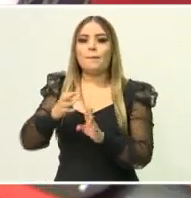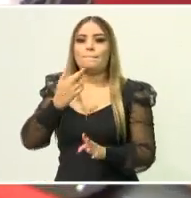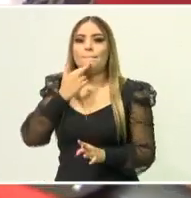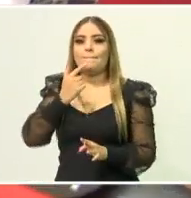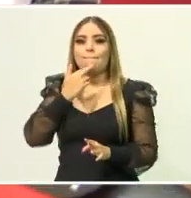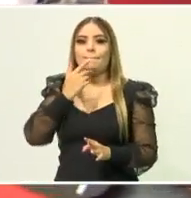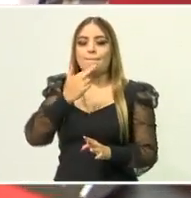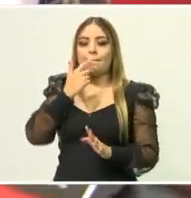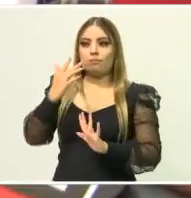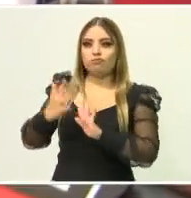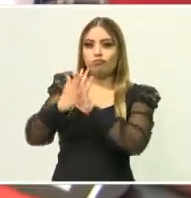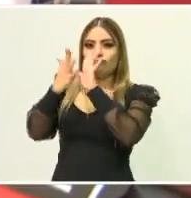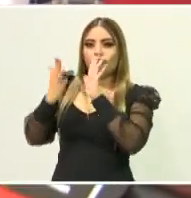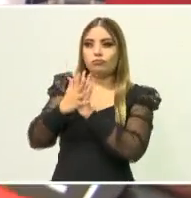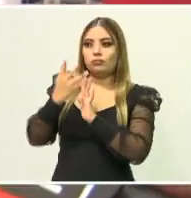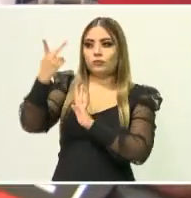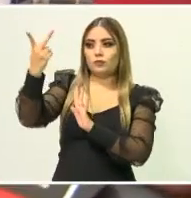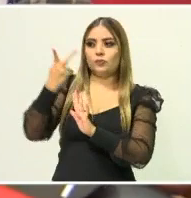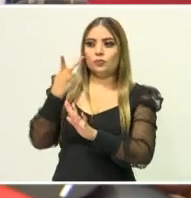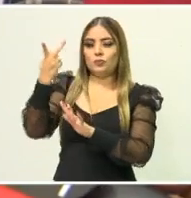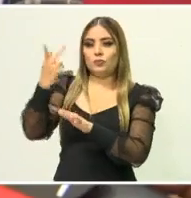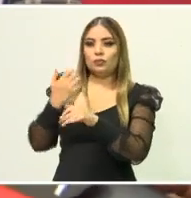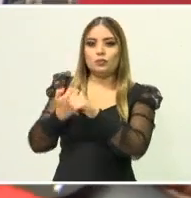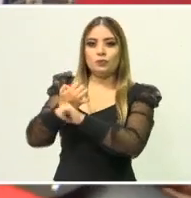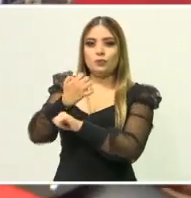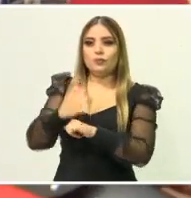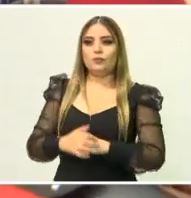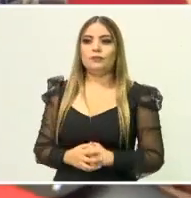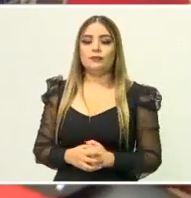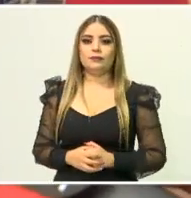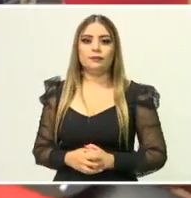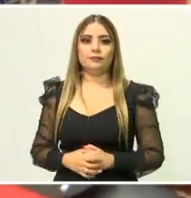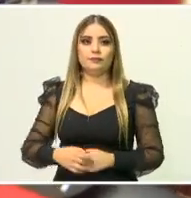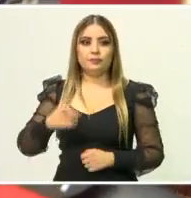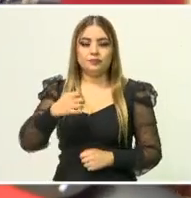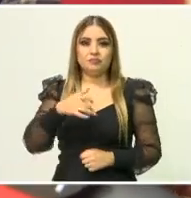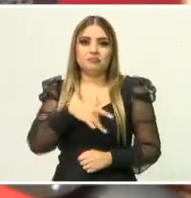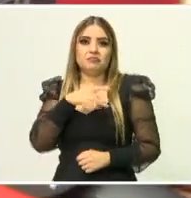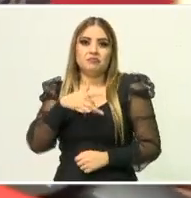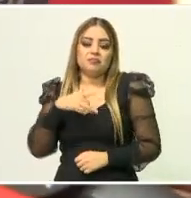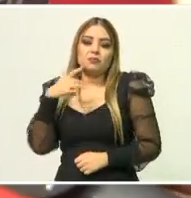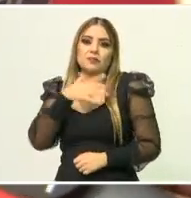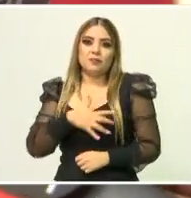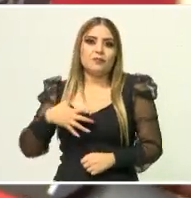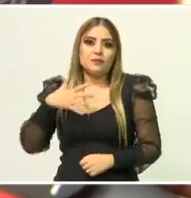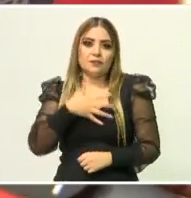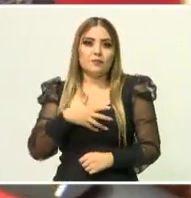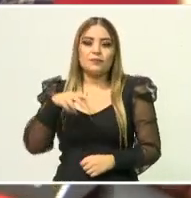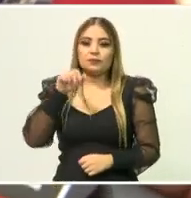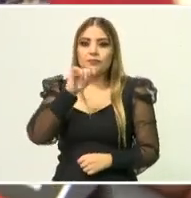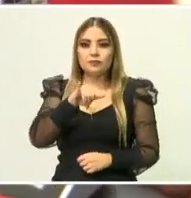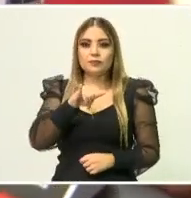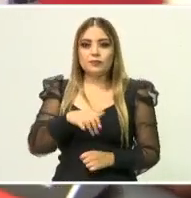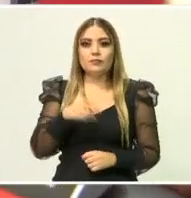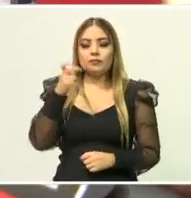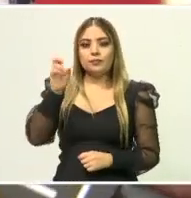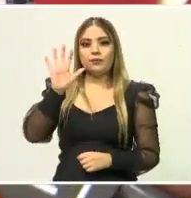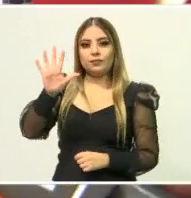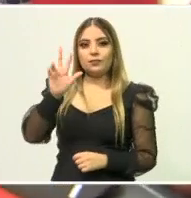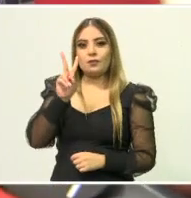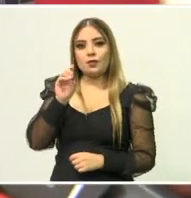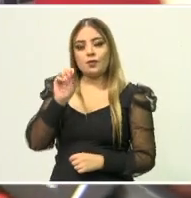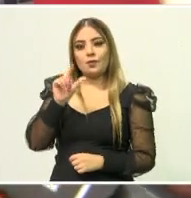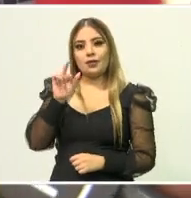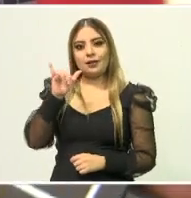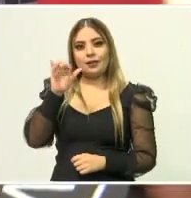en ambos estados en ambas regiones Así es que contentas de que contentos de que Volaris pues